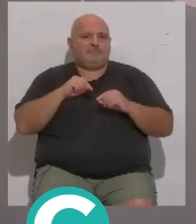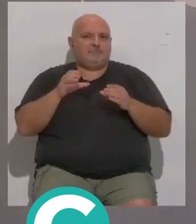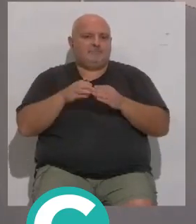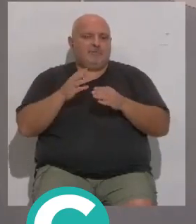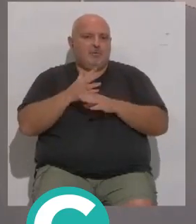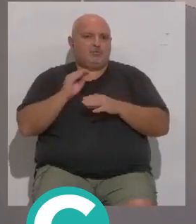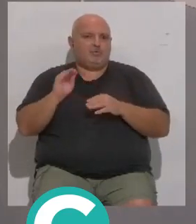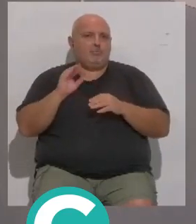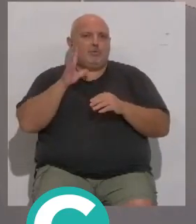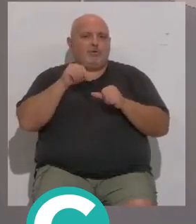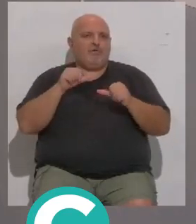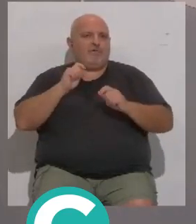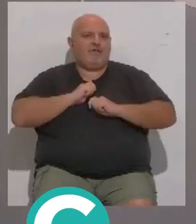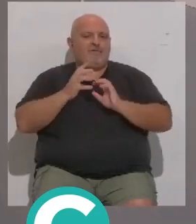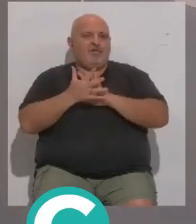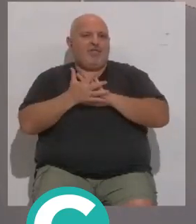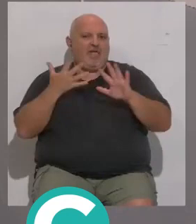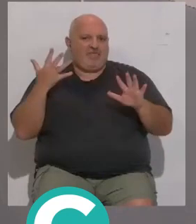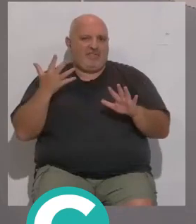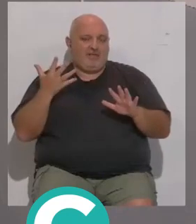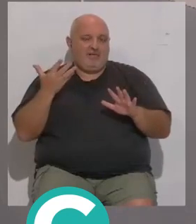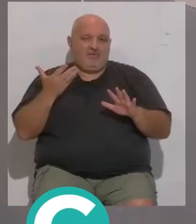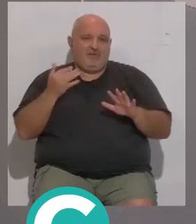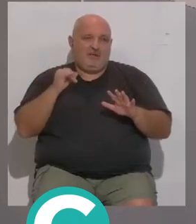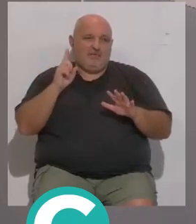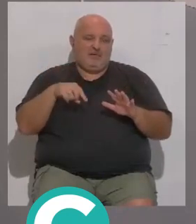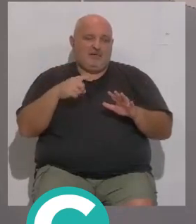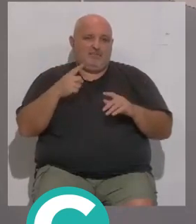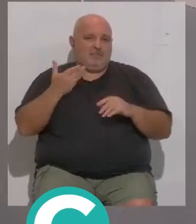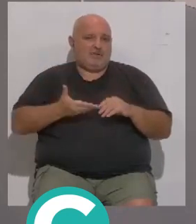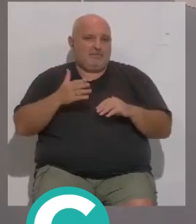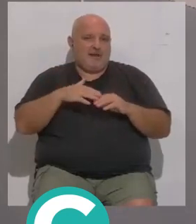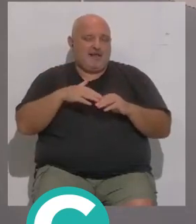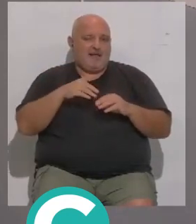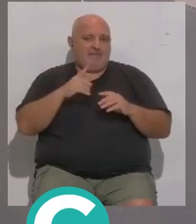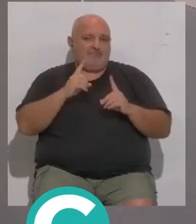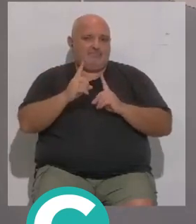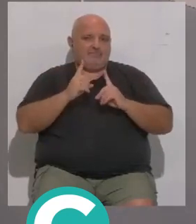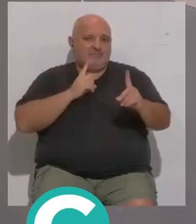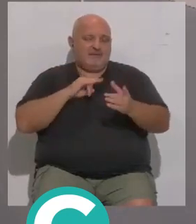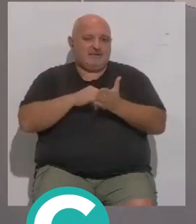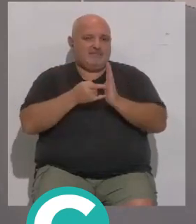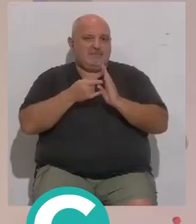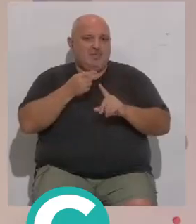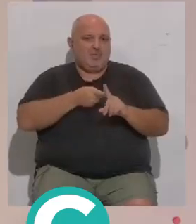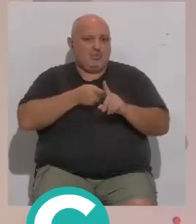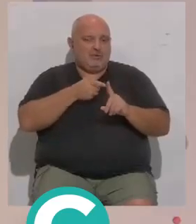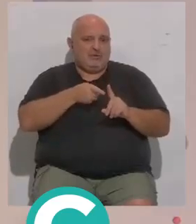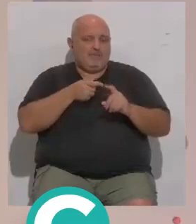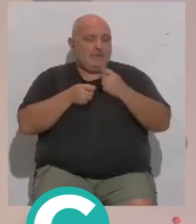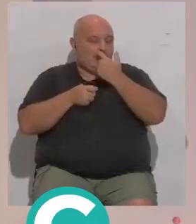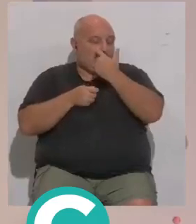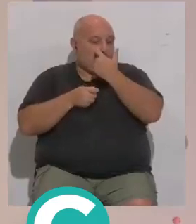sobre todo porque te da velocidad y verticalidad, dos cosas importantísimas para un delantero y sobre todo para el sistema que emplea Sergio